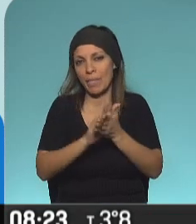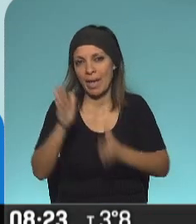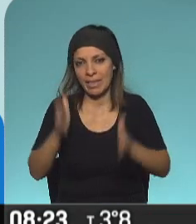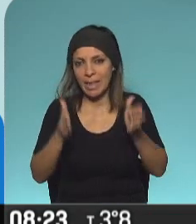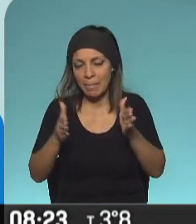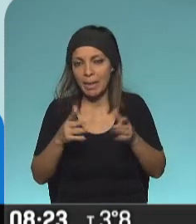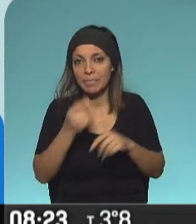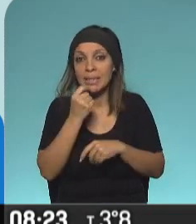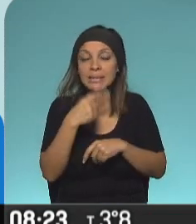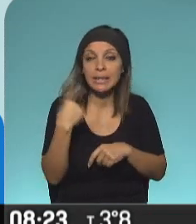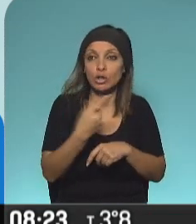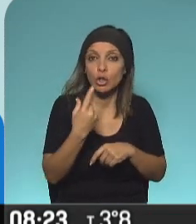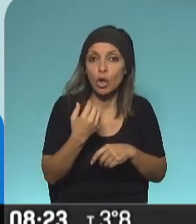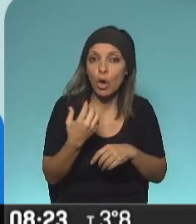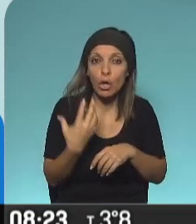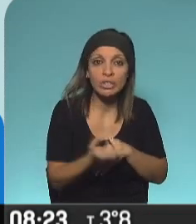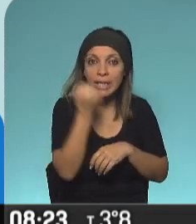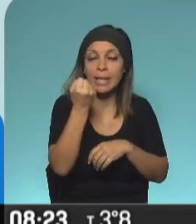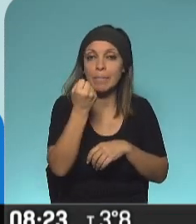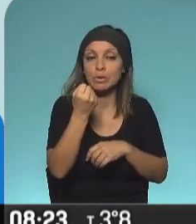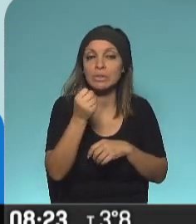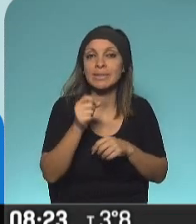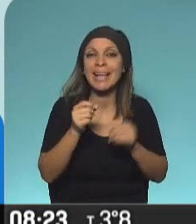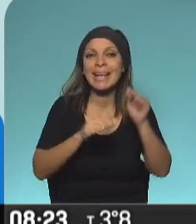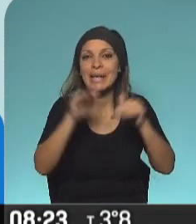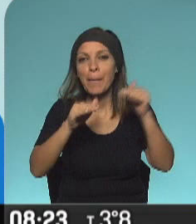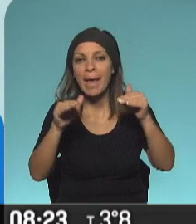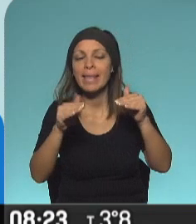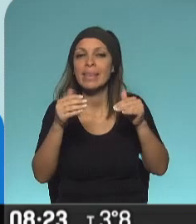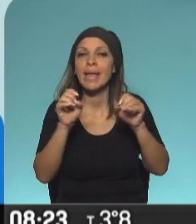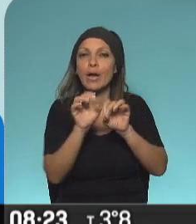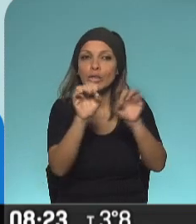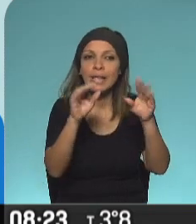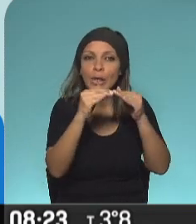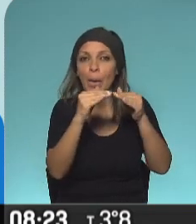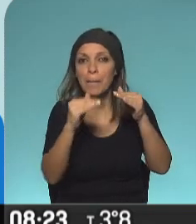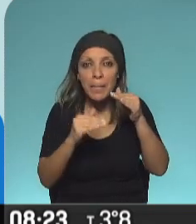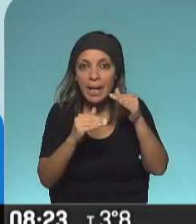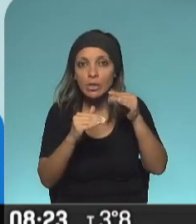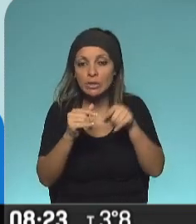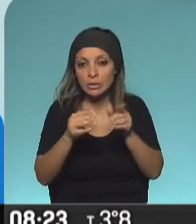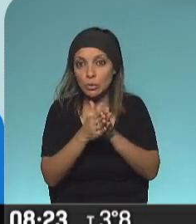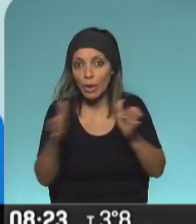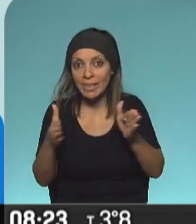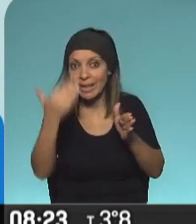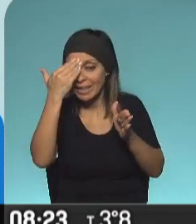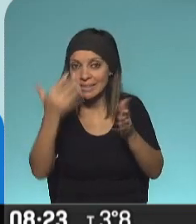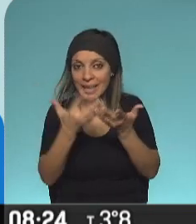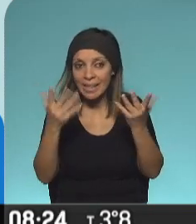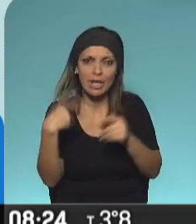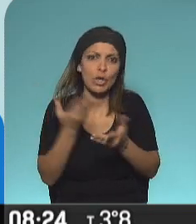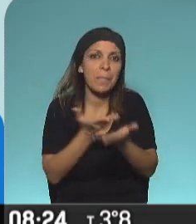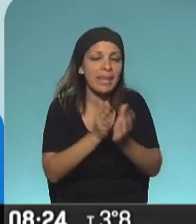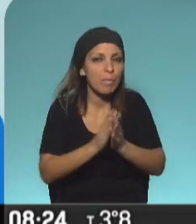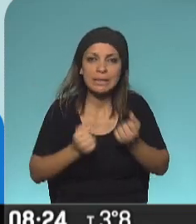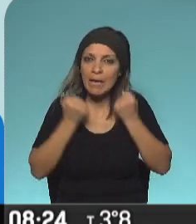si lográbamos que el R baje debajo de 1 al final de este periodo de 15 días que le hemos pedido un esfuerzo